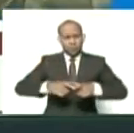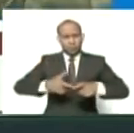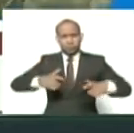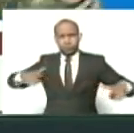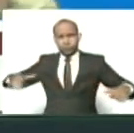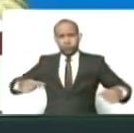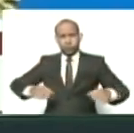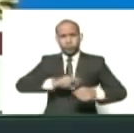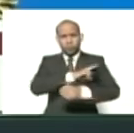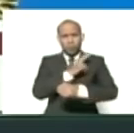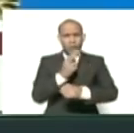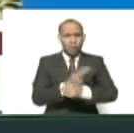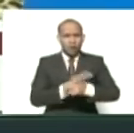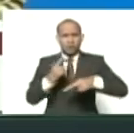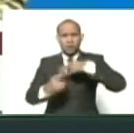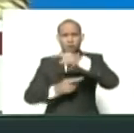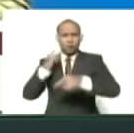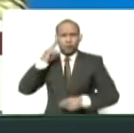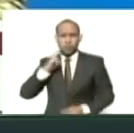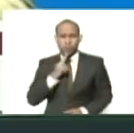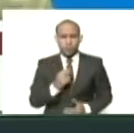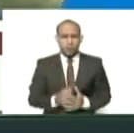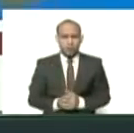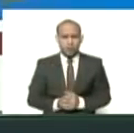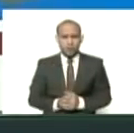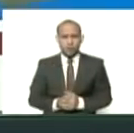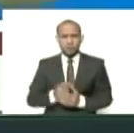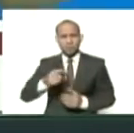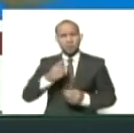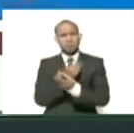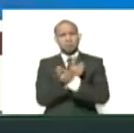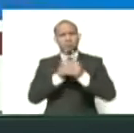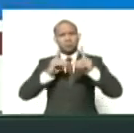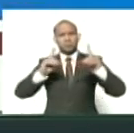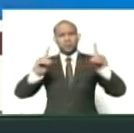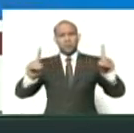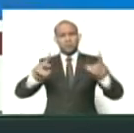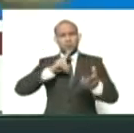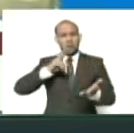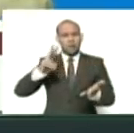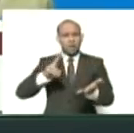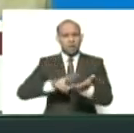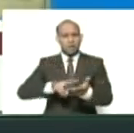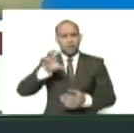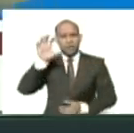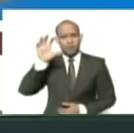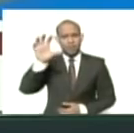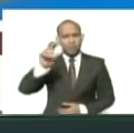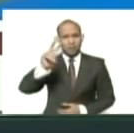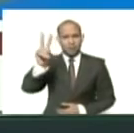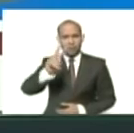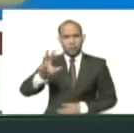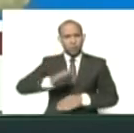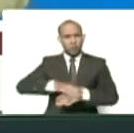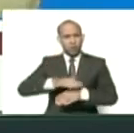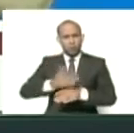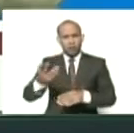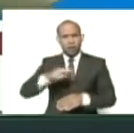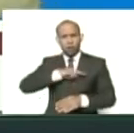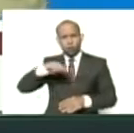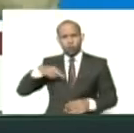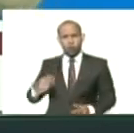las fuerzas de la revolución bolivariana y de la democratización verdadera del país, porque le estamos dando el